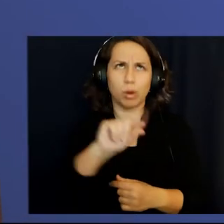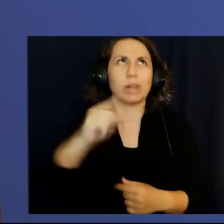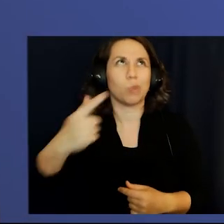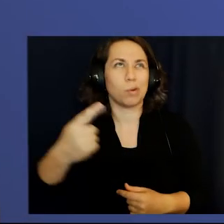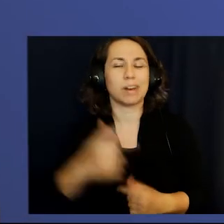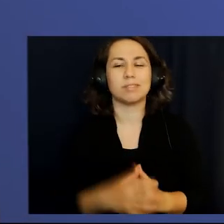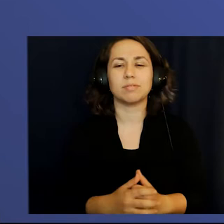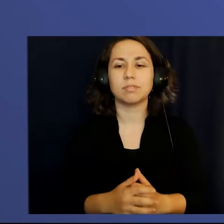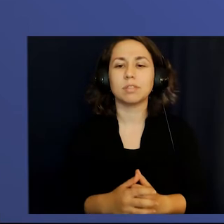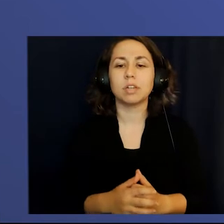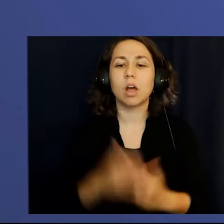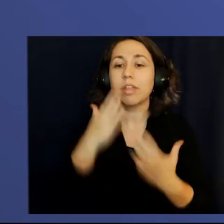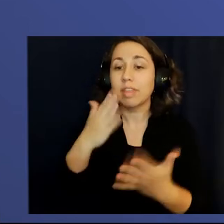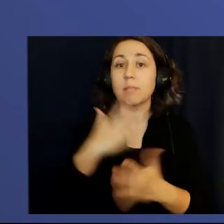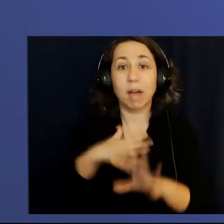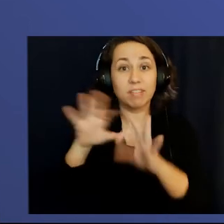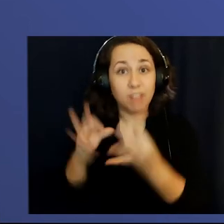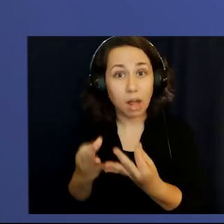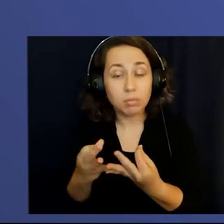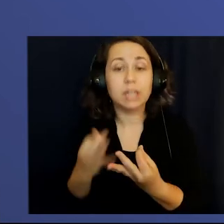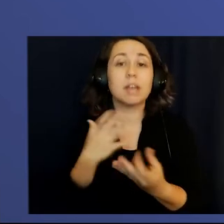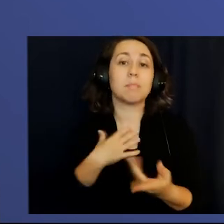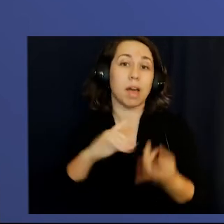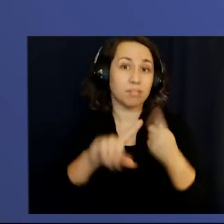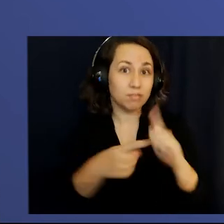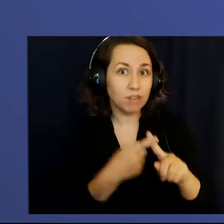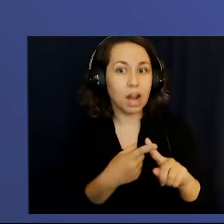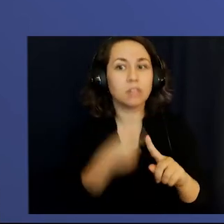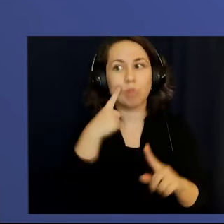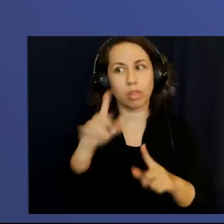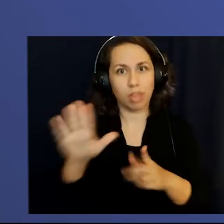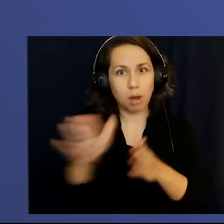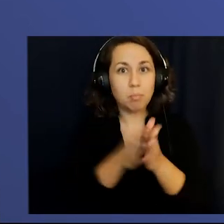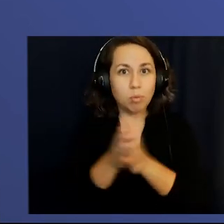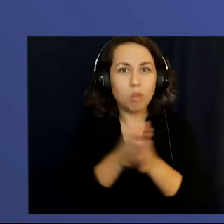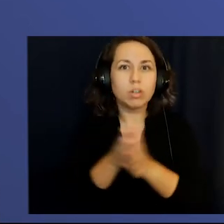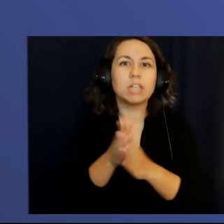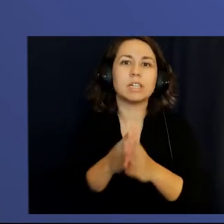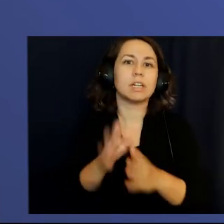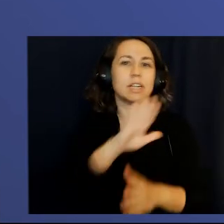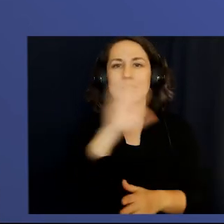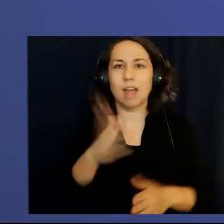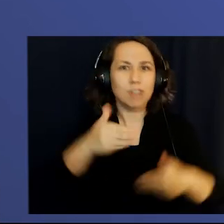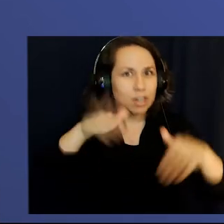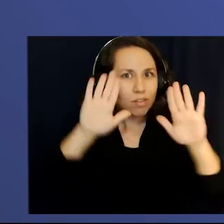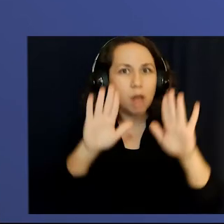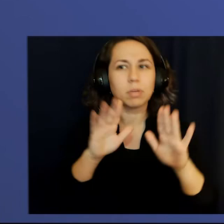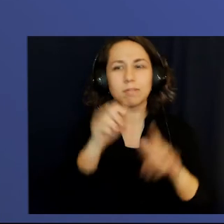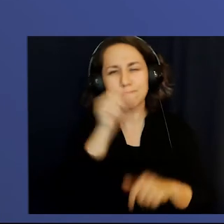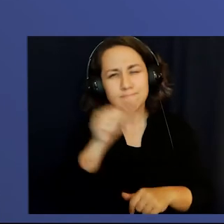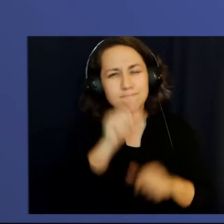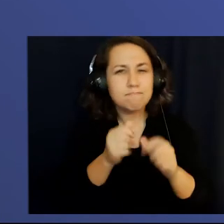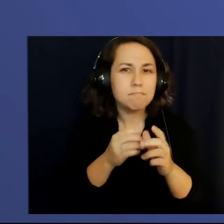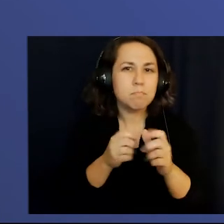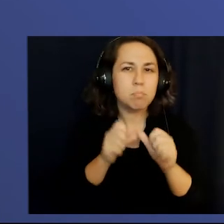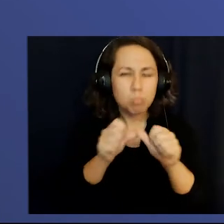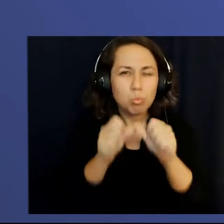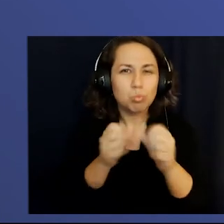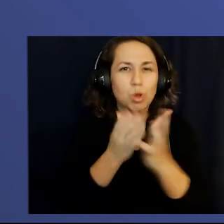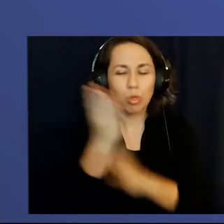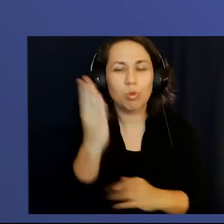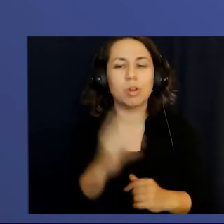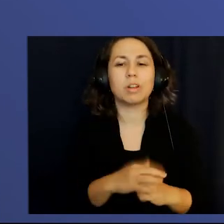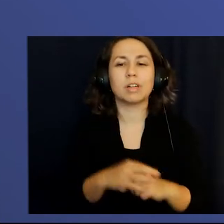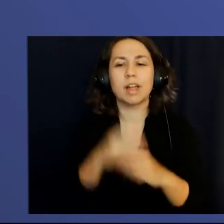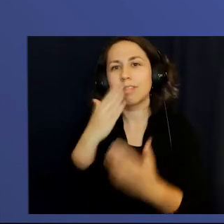Gracias a mi familia por su apoyo en la preparatoria. Gracias a mis amigos por la motivación que me han dado para no darme por vencida. Y